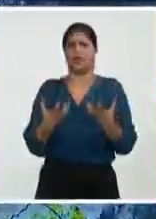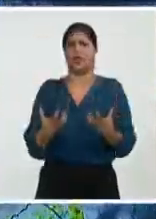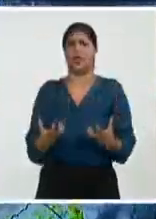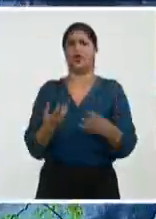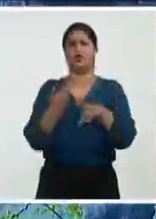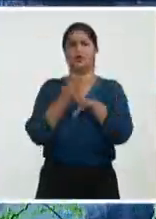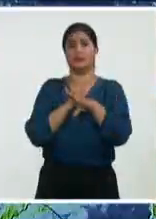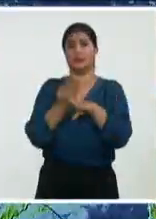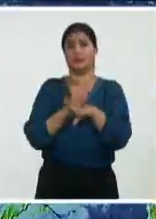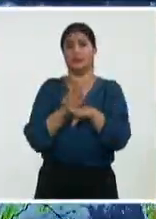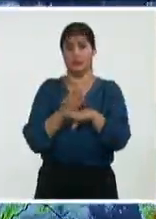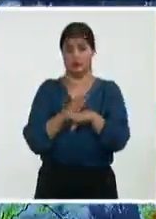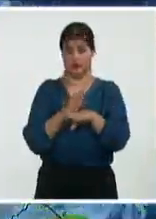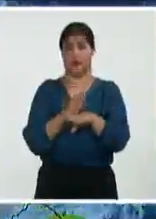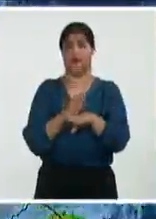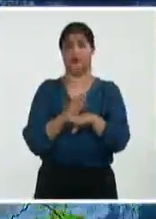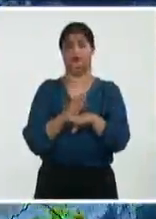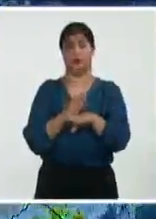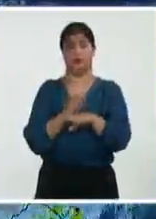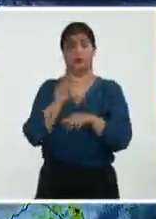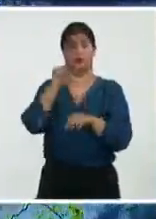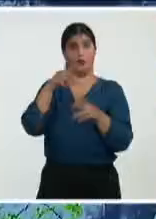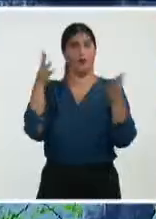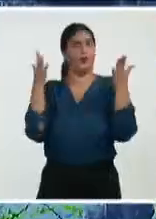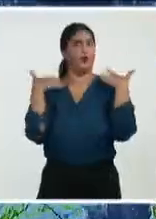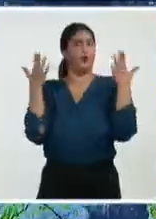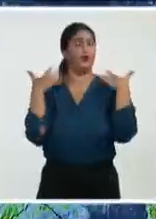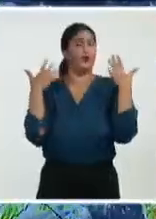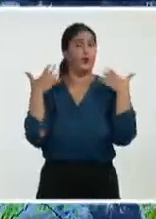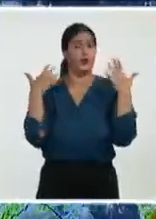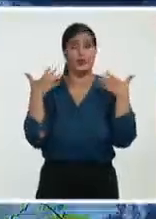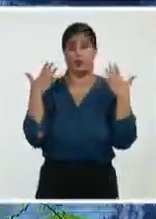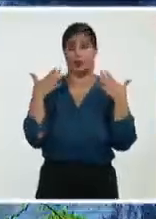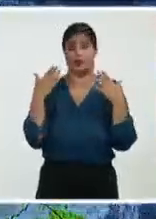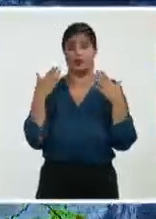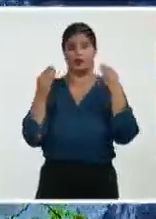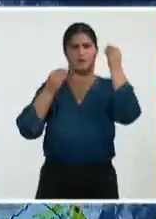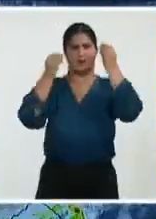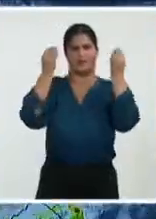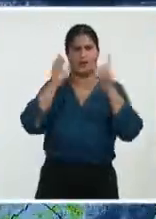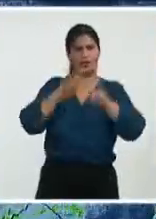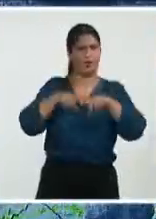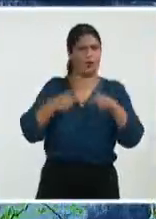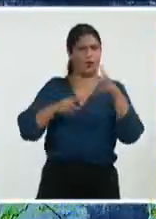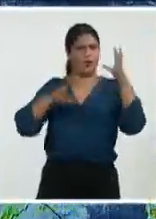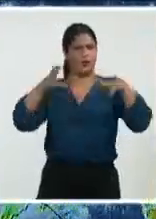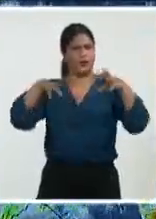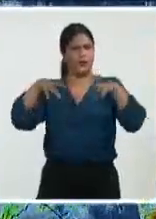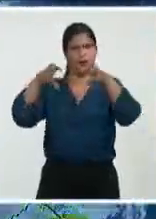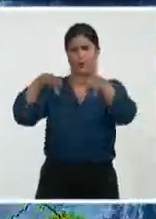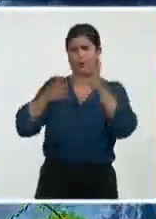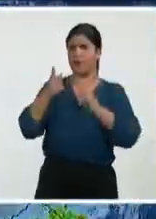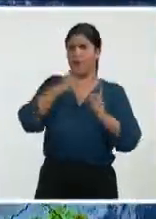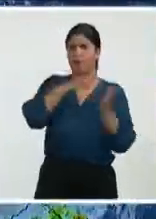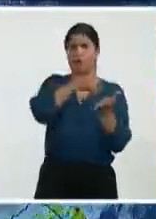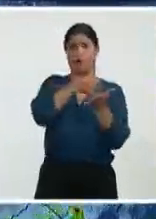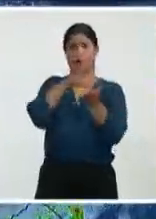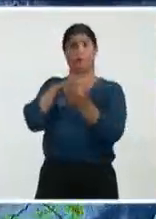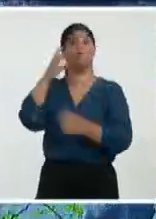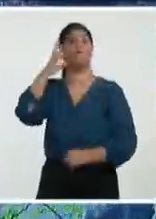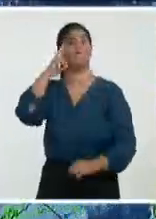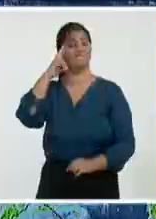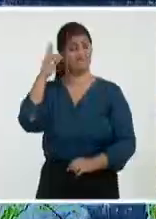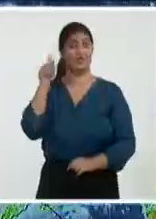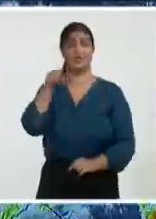precipitaciones quizás usted se pregunta ahora mismo en casa pero por qué está lloviendo en algunas localidades bueno recordemos que estamos en el mes de julio